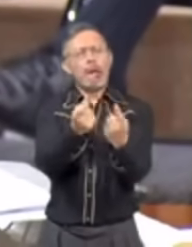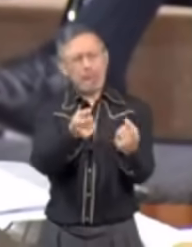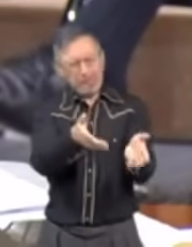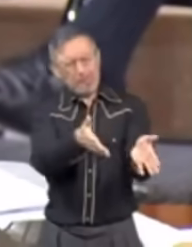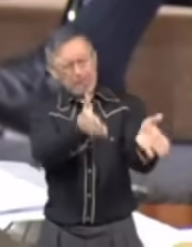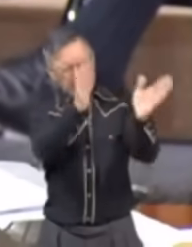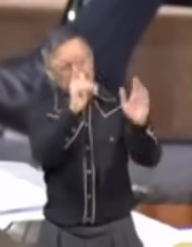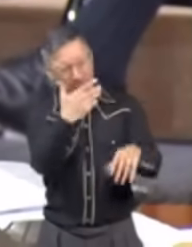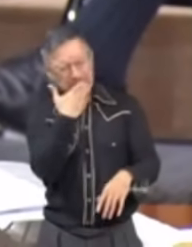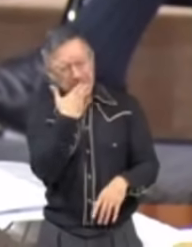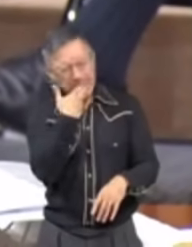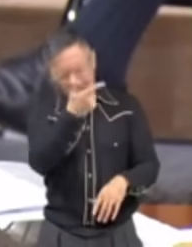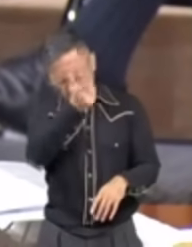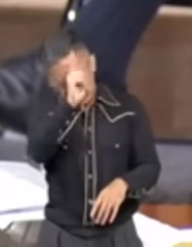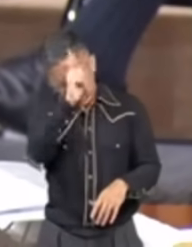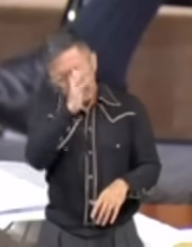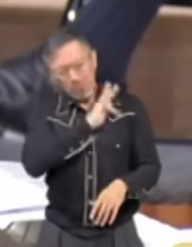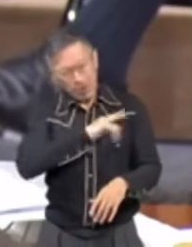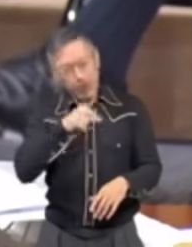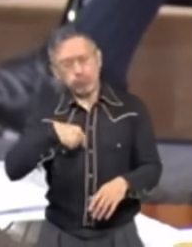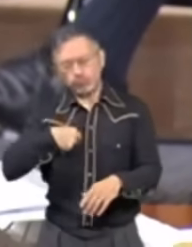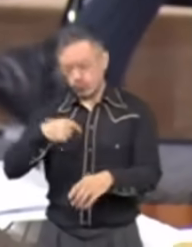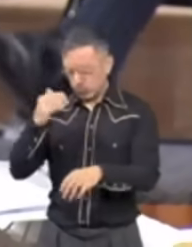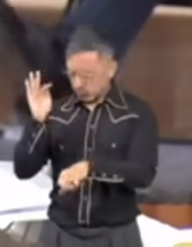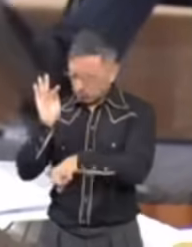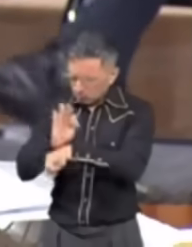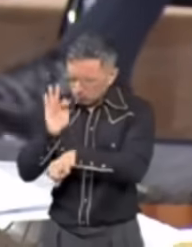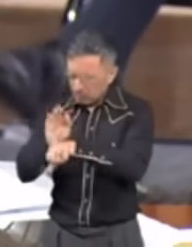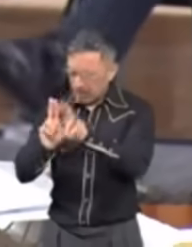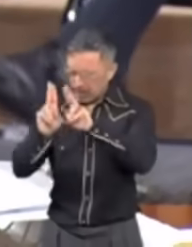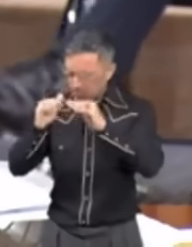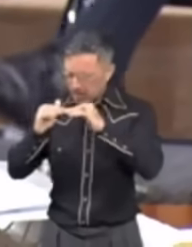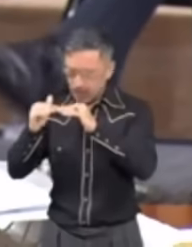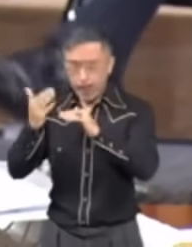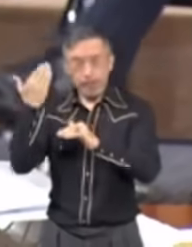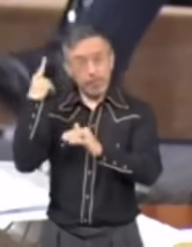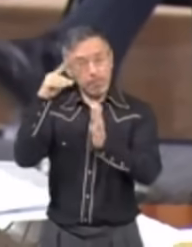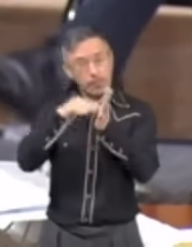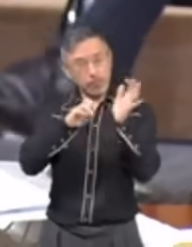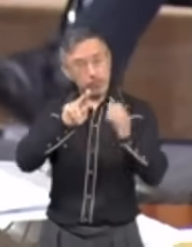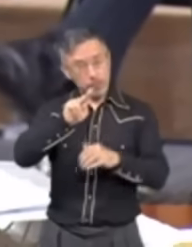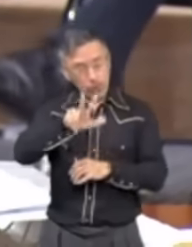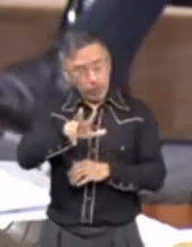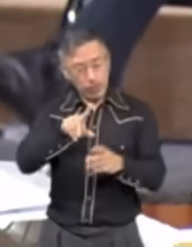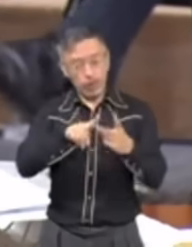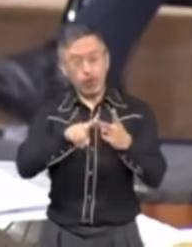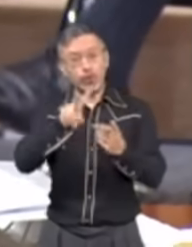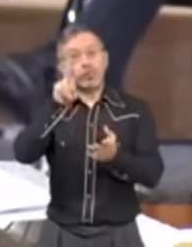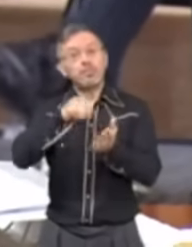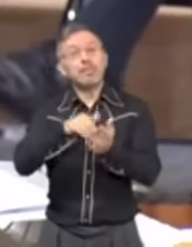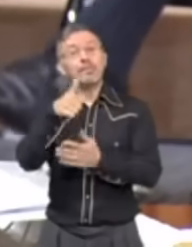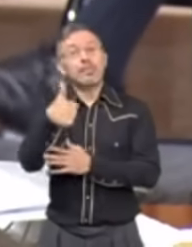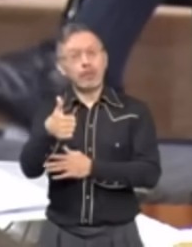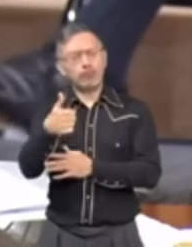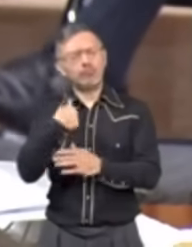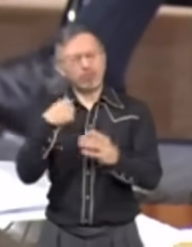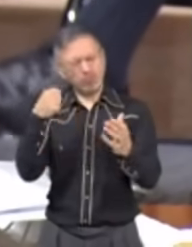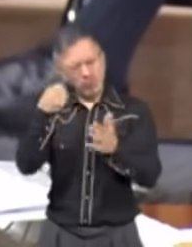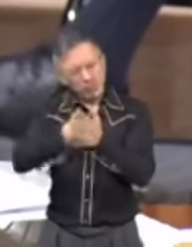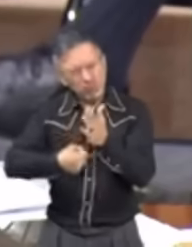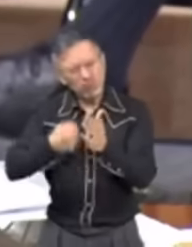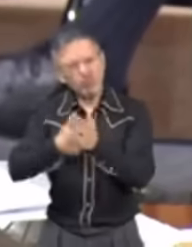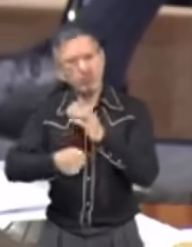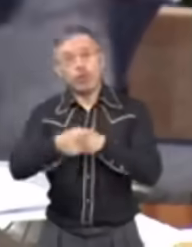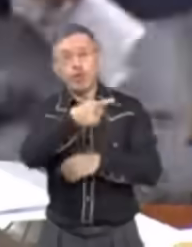que lo que luchamos en 88 y en 2006, que era que el poder del Estado no se